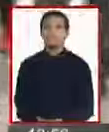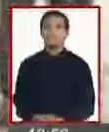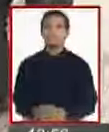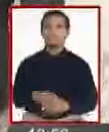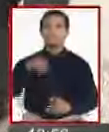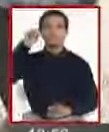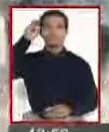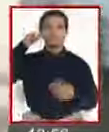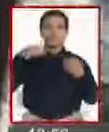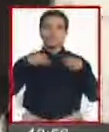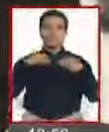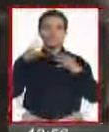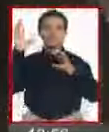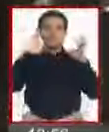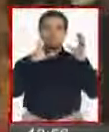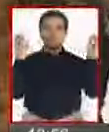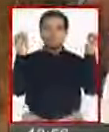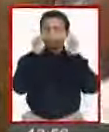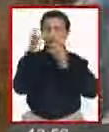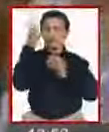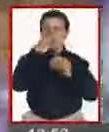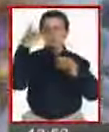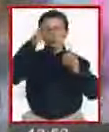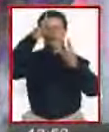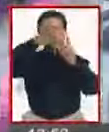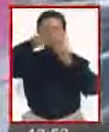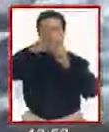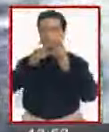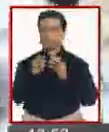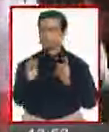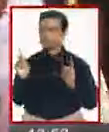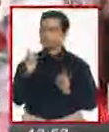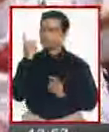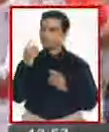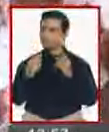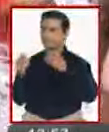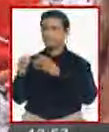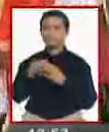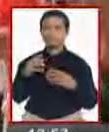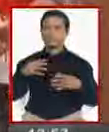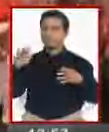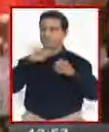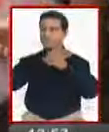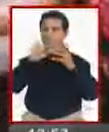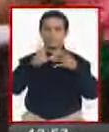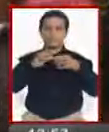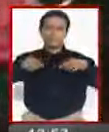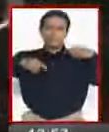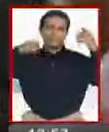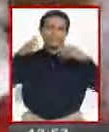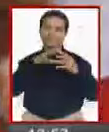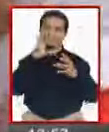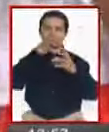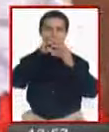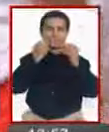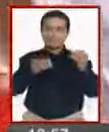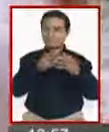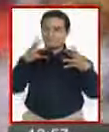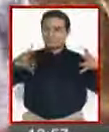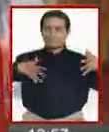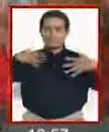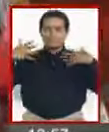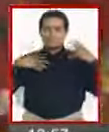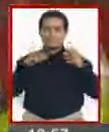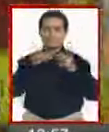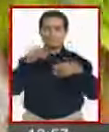Tarija tiene el carnaval más churo de Bolivia. Por sus características singulares, ingeniosas y llenas de generosidad, está entre las más alegres, no solo